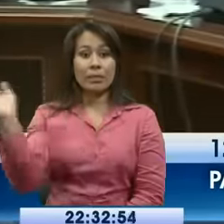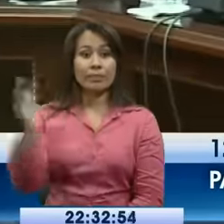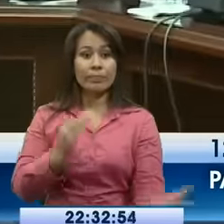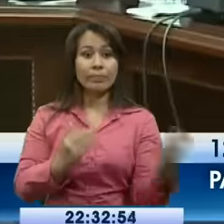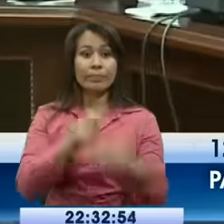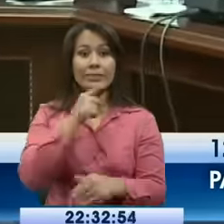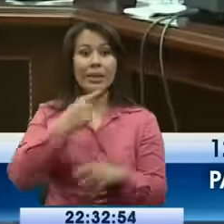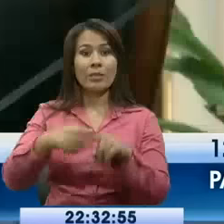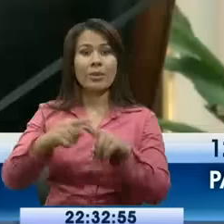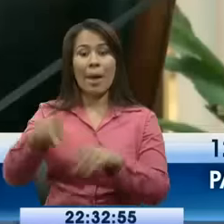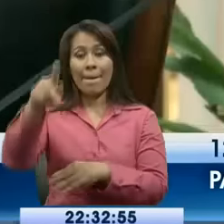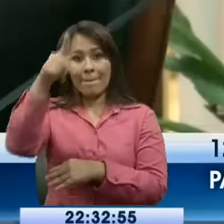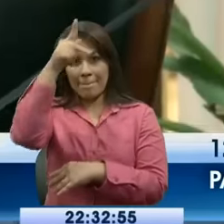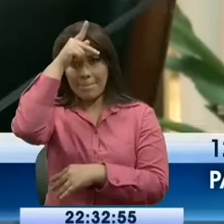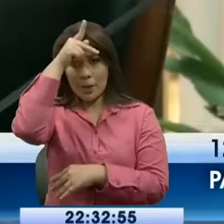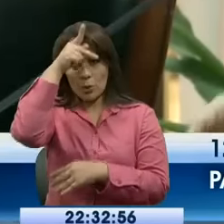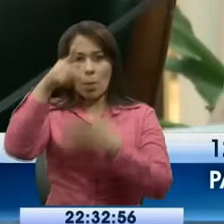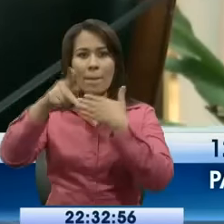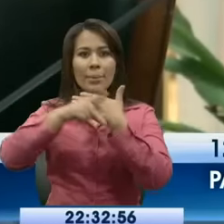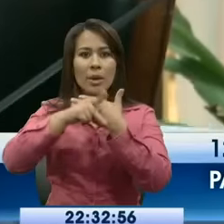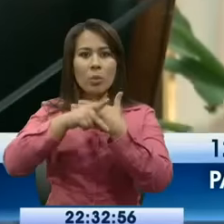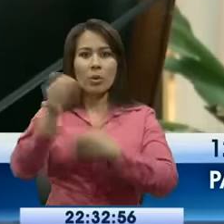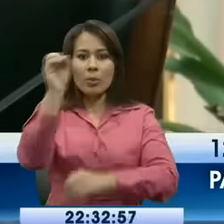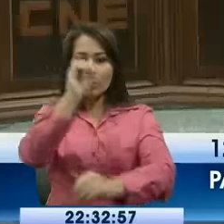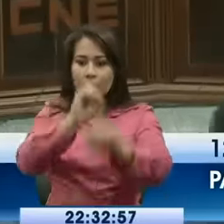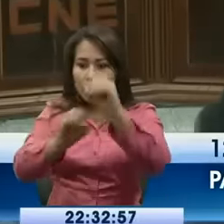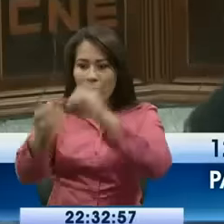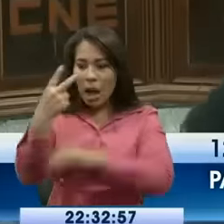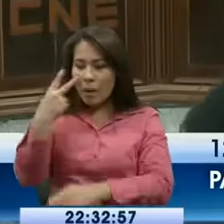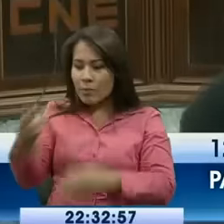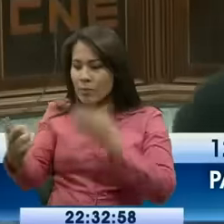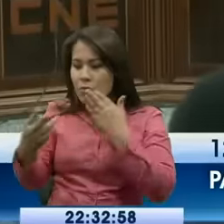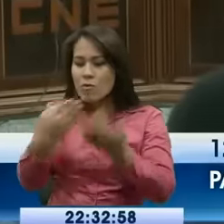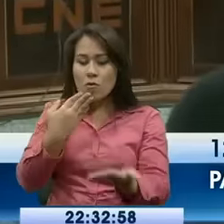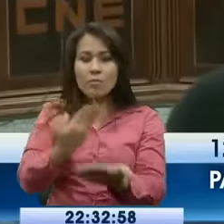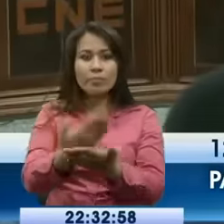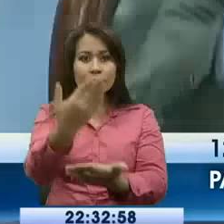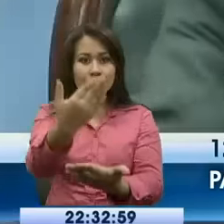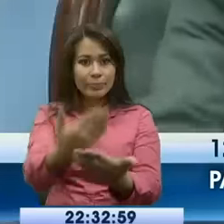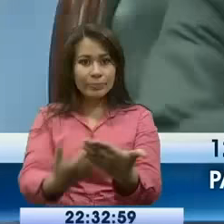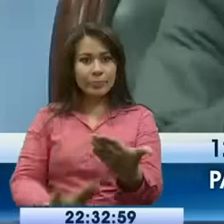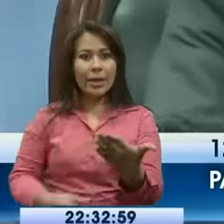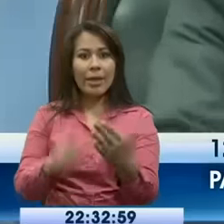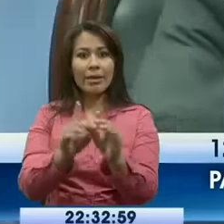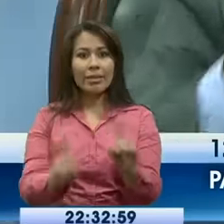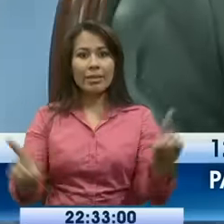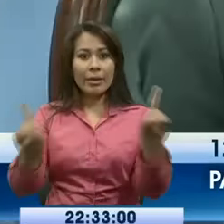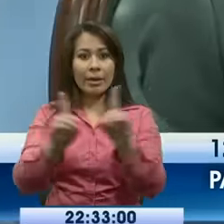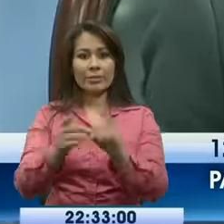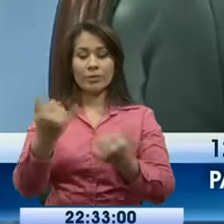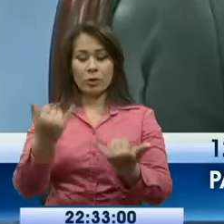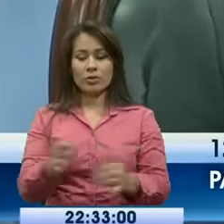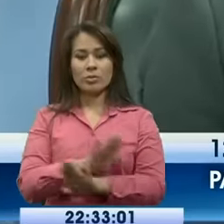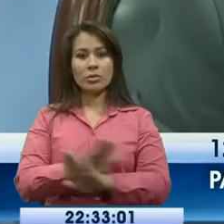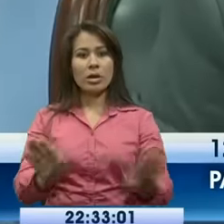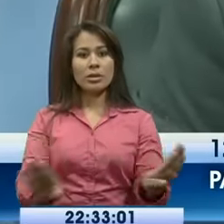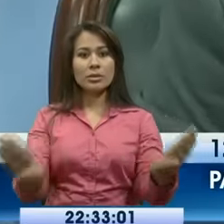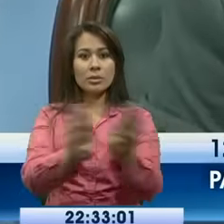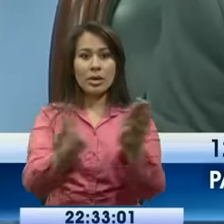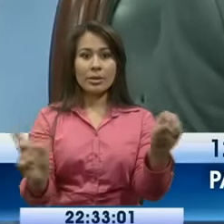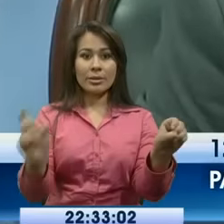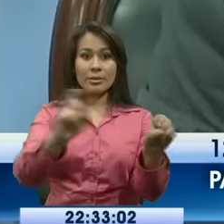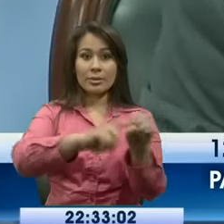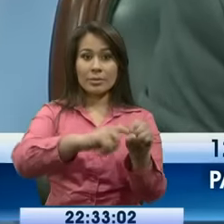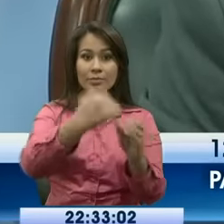electorales de Paraguay y Perú como observadores del proceso de depuración y validación de datos. Hoy hacemos el cierre de este registro. Y